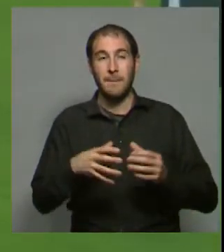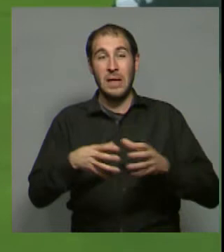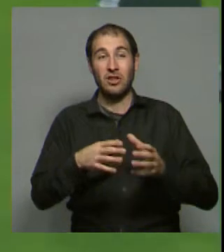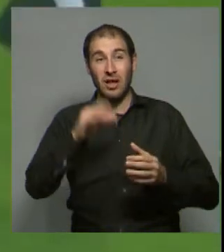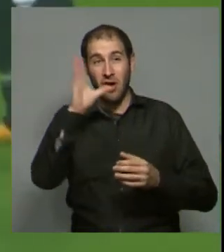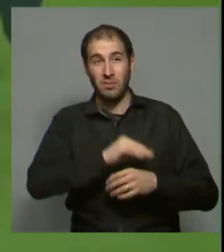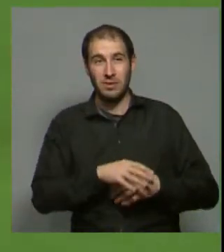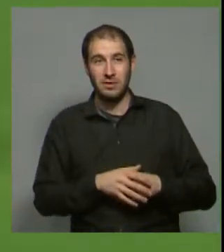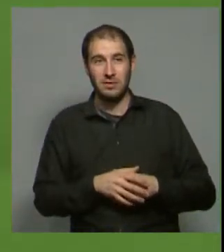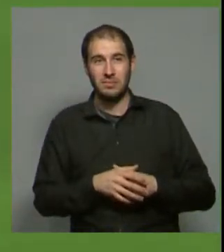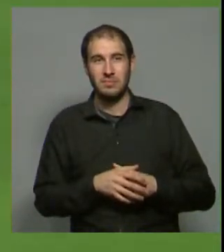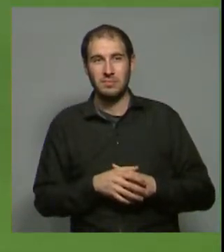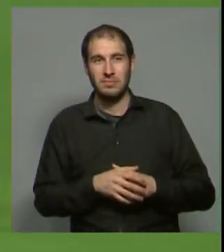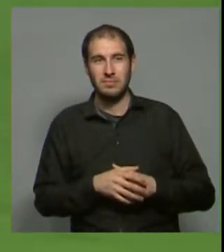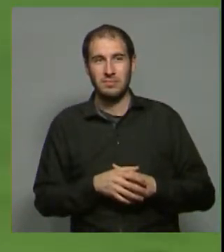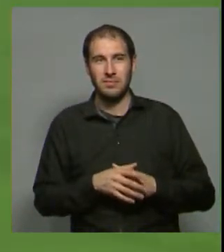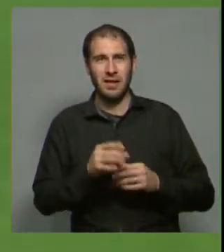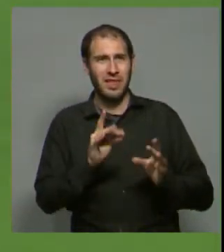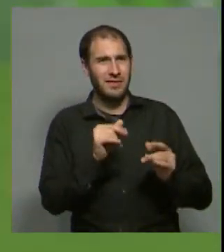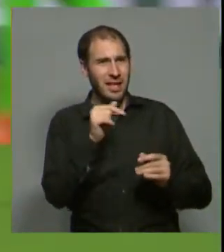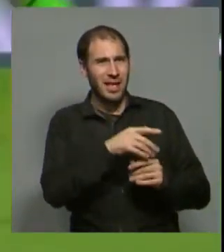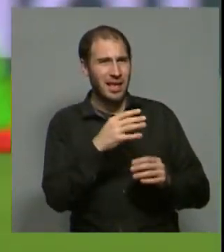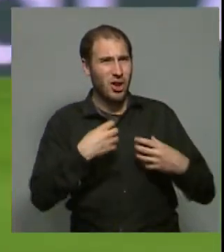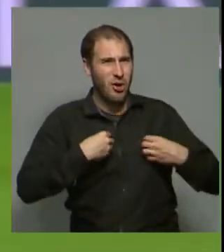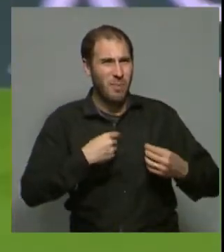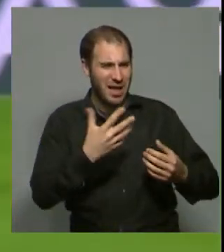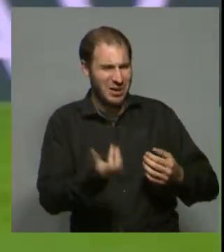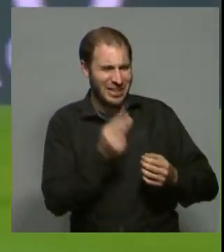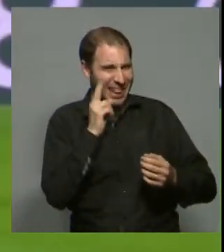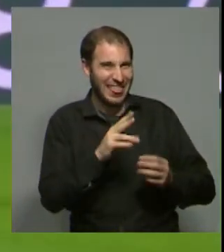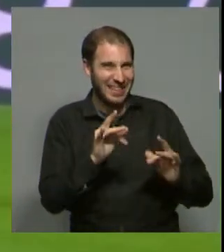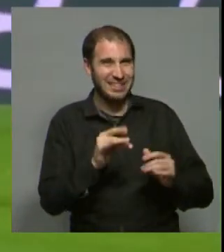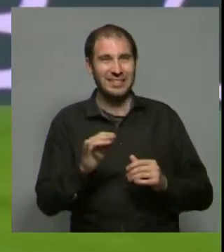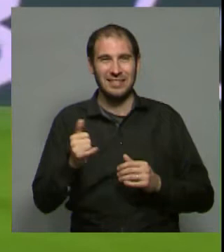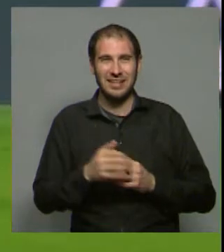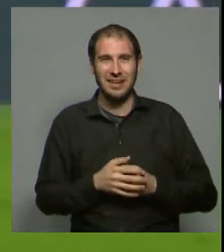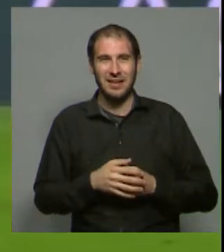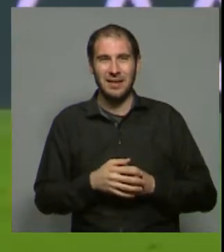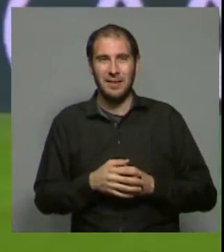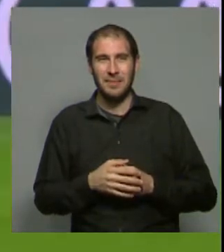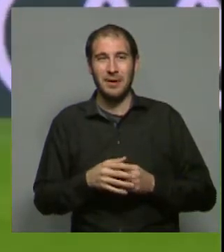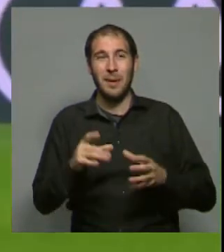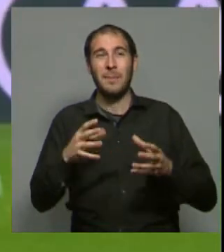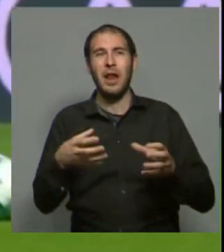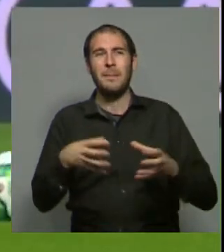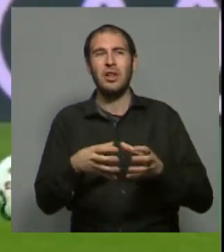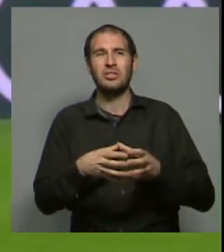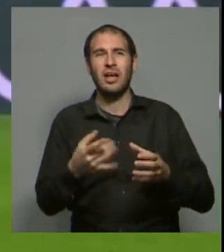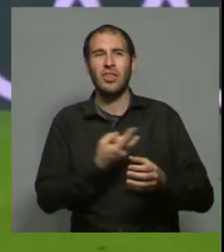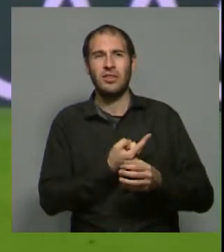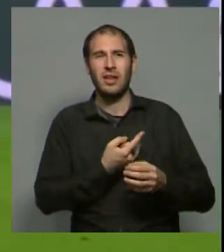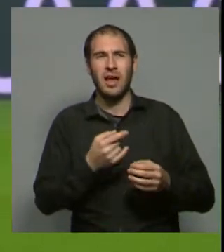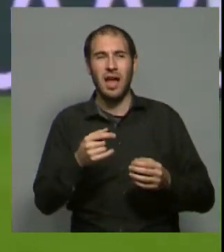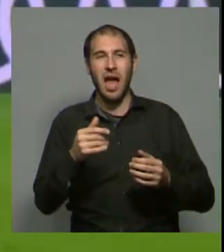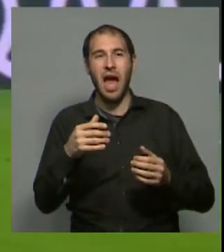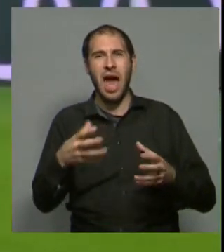pelota. Por eso cuesta encontrarlo a él ya con este conjunto. Increíble, igual, sí. Fue la pelota. Pero la pelota, ¿dónde está? El arquero se confió,